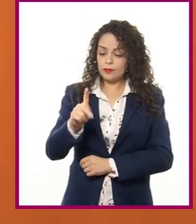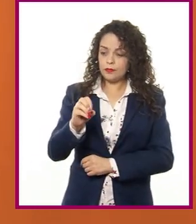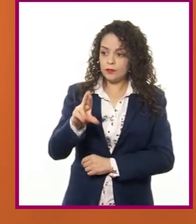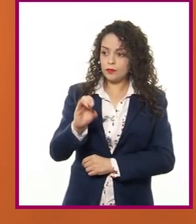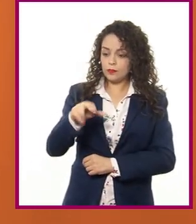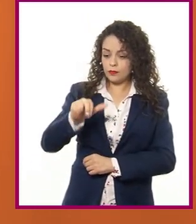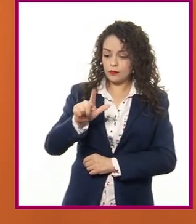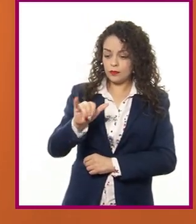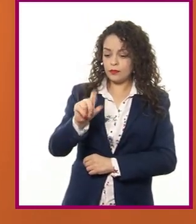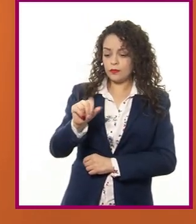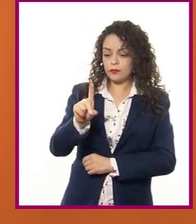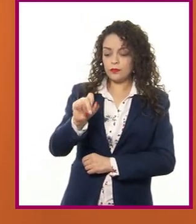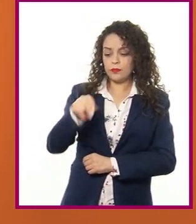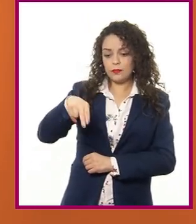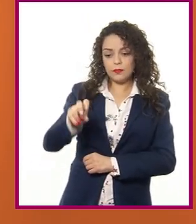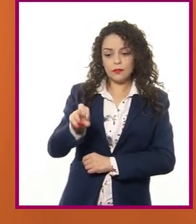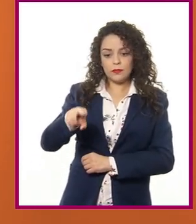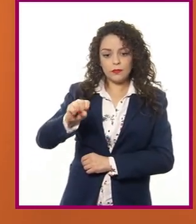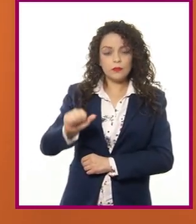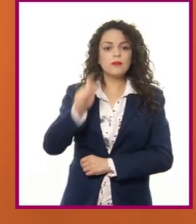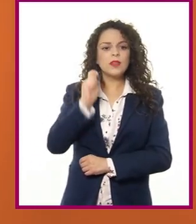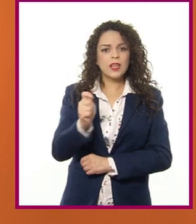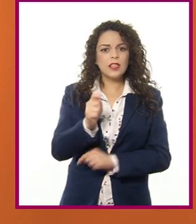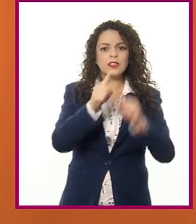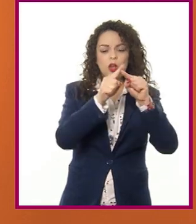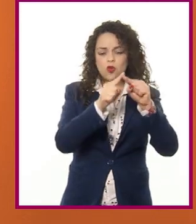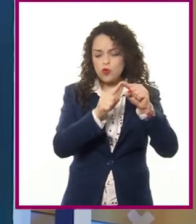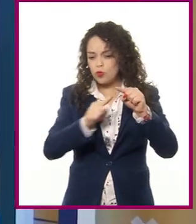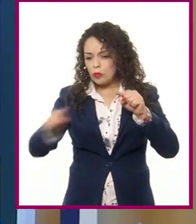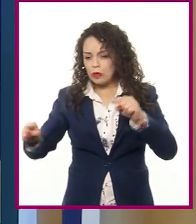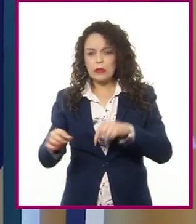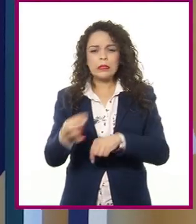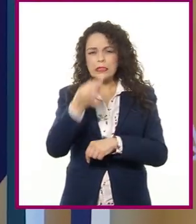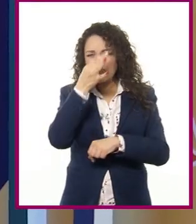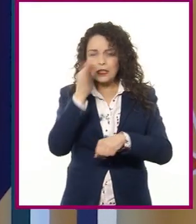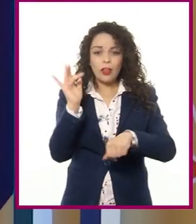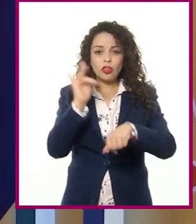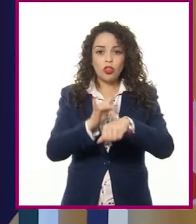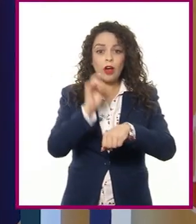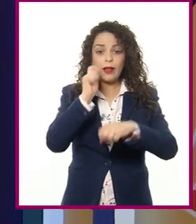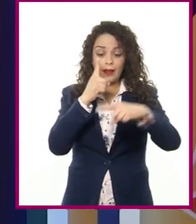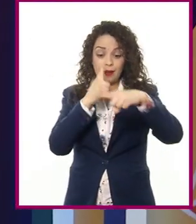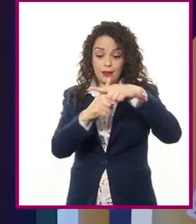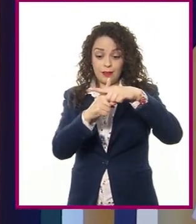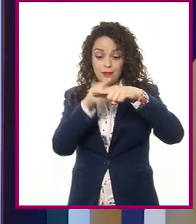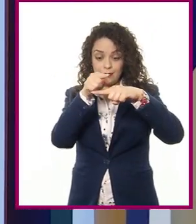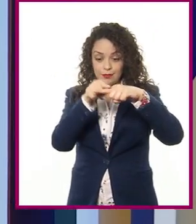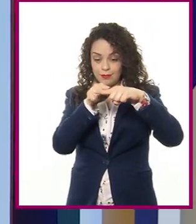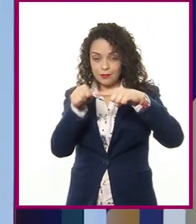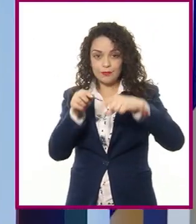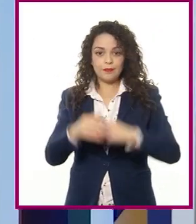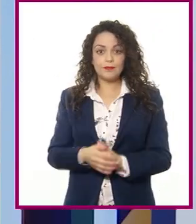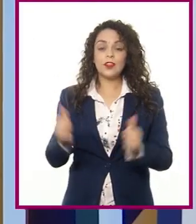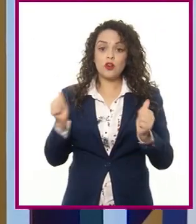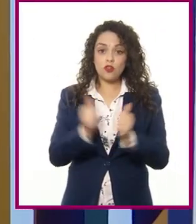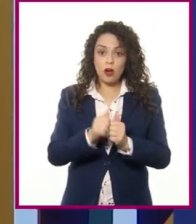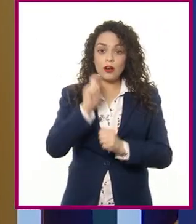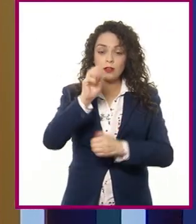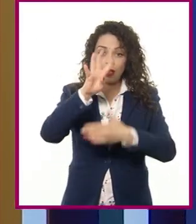que se ve como una curva que se acerca a los ejes. Por medio de la representación tabular, la